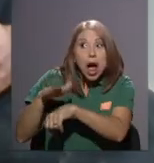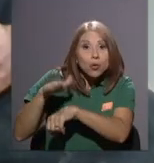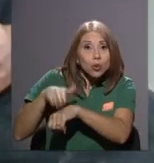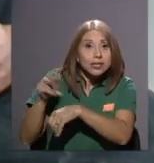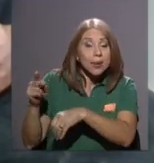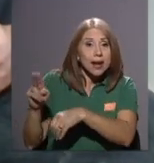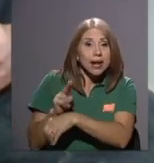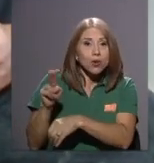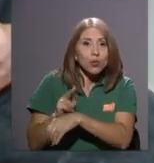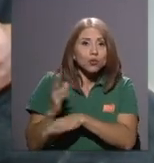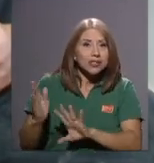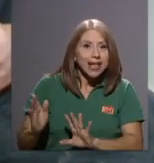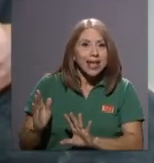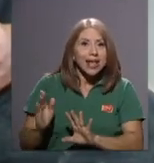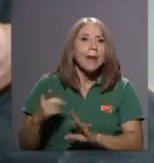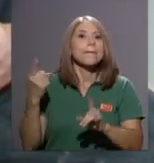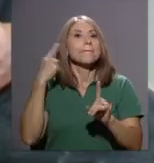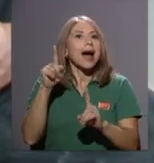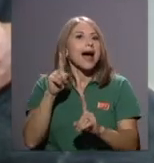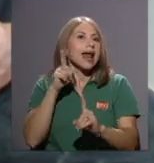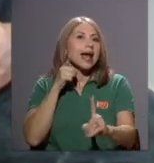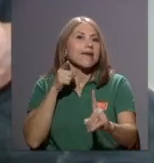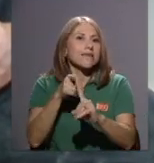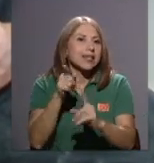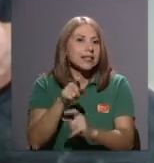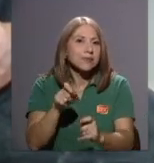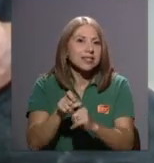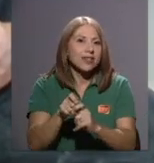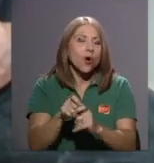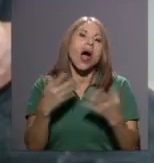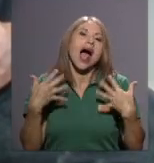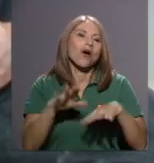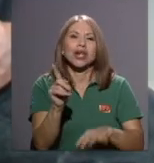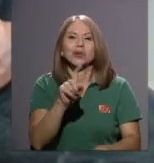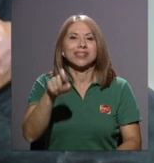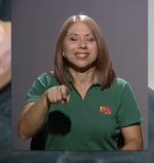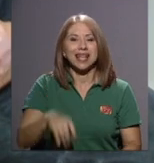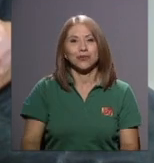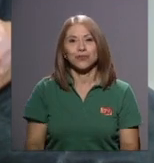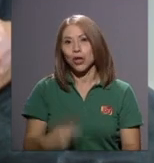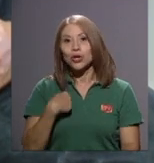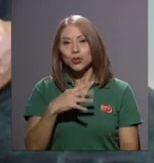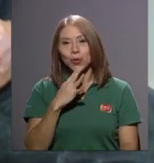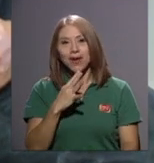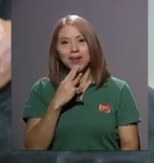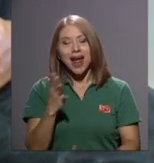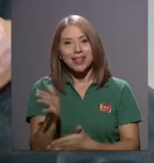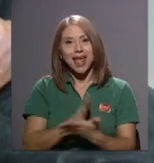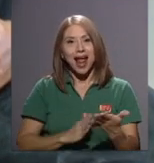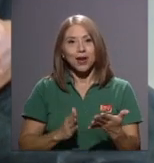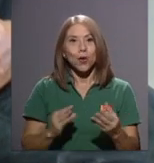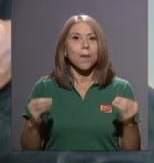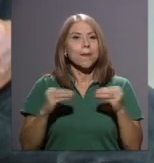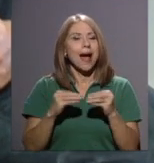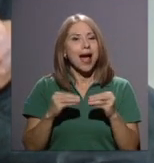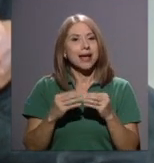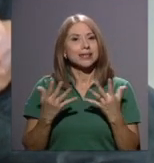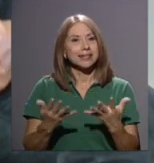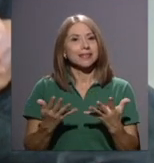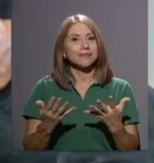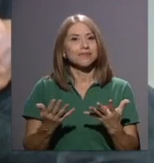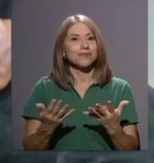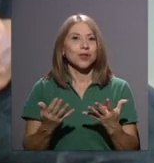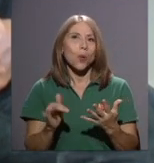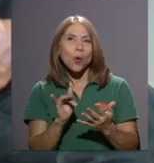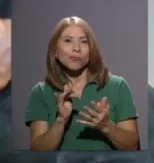use con tales fines específicos, aunque no es necesario hacerlo. Voy a hablar de algo que es tal vez más de contenido, inclusive